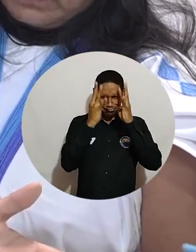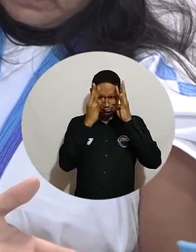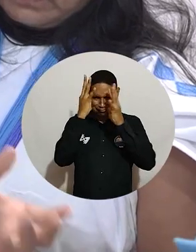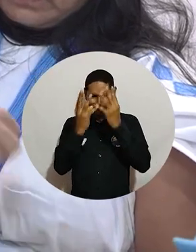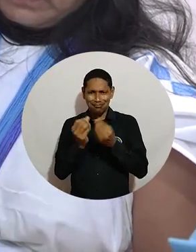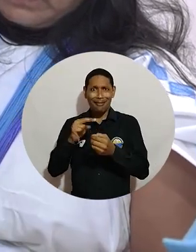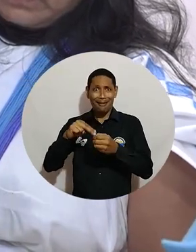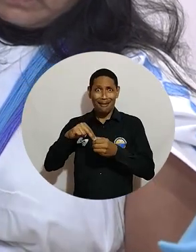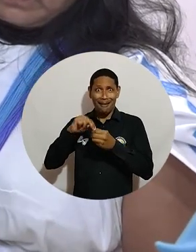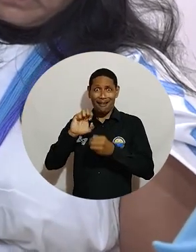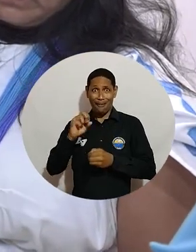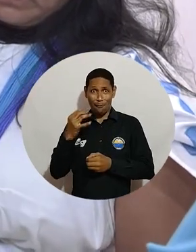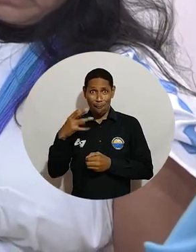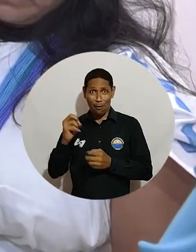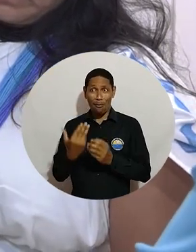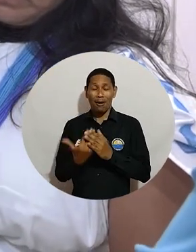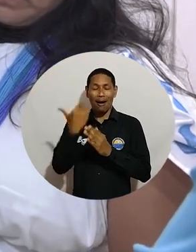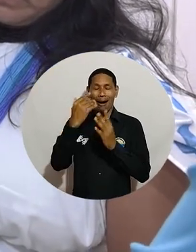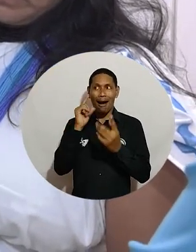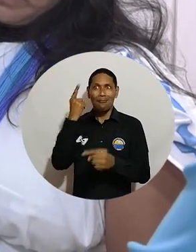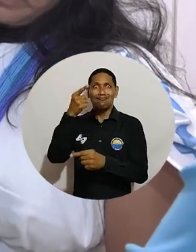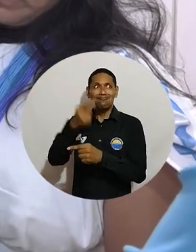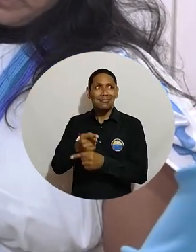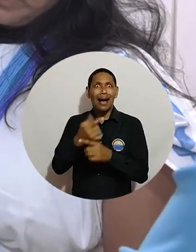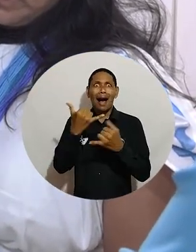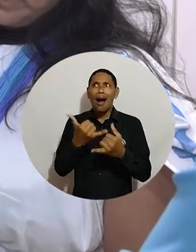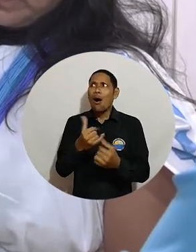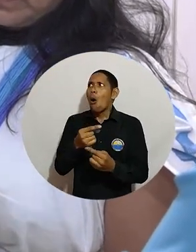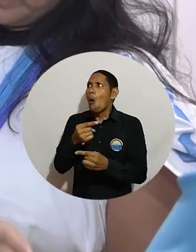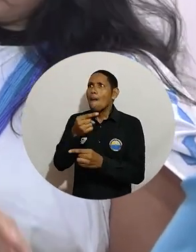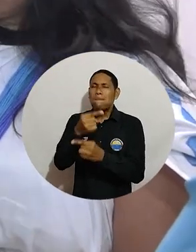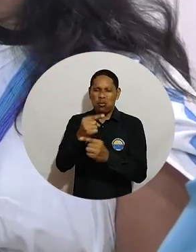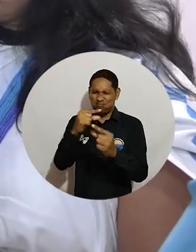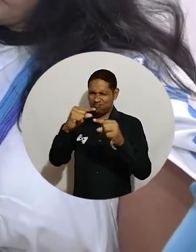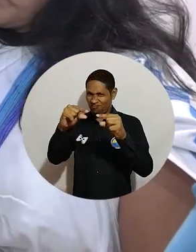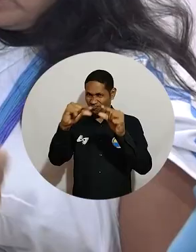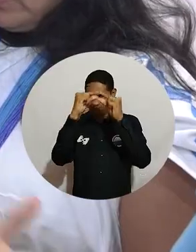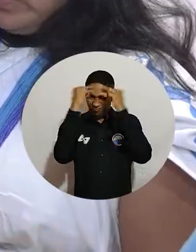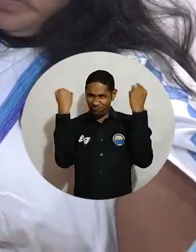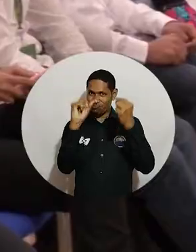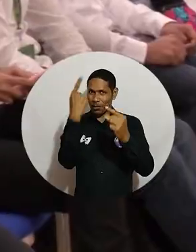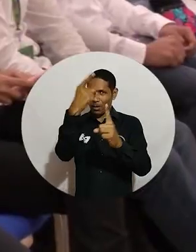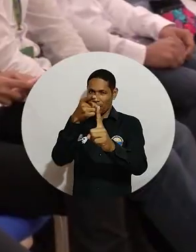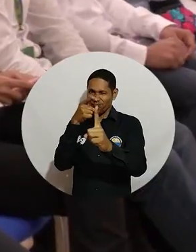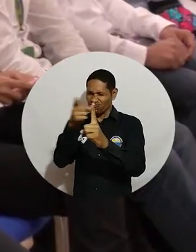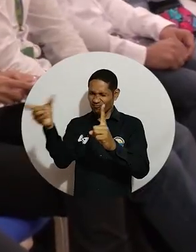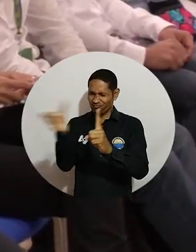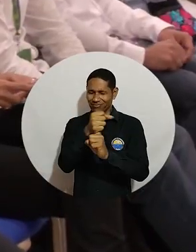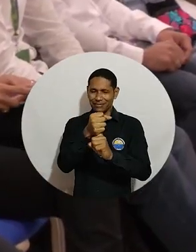aruaca y precisamente estar aquí es ver consolidar una de las primeras metas.